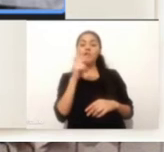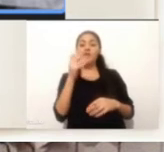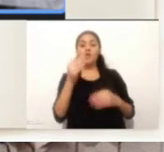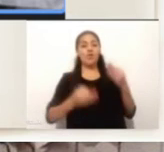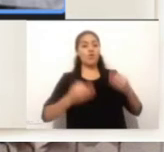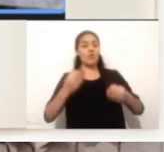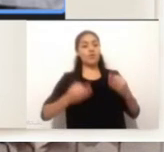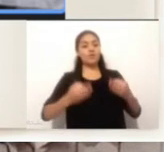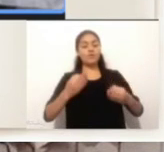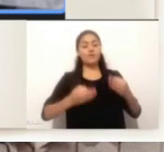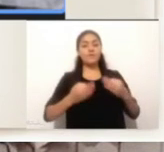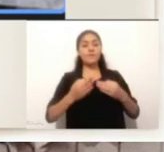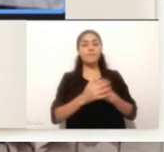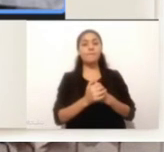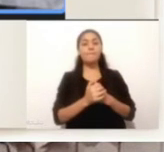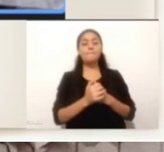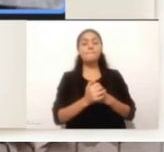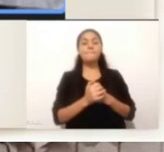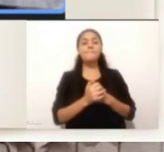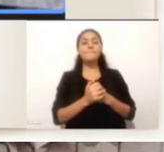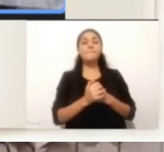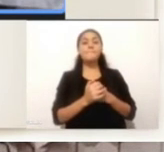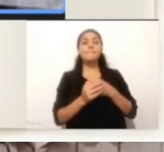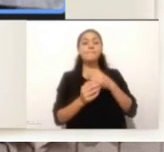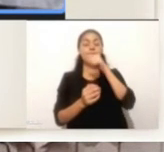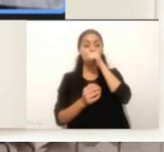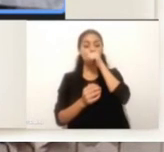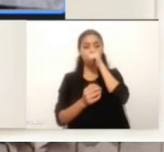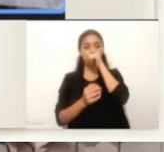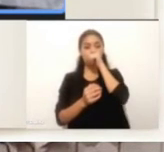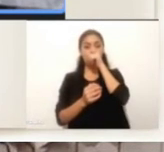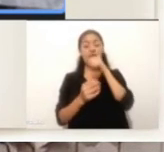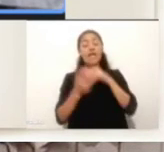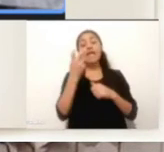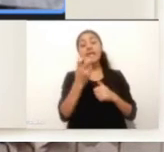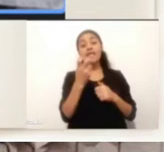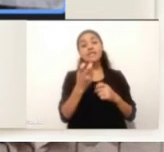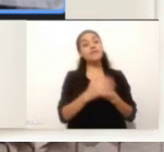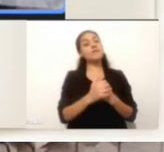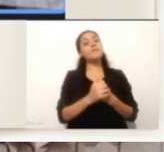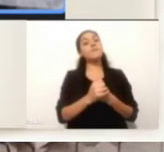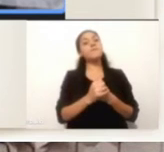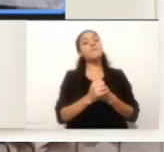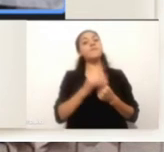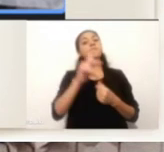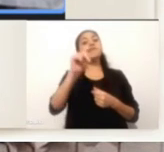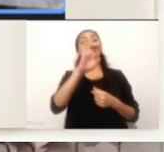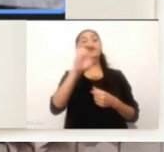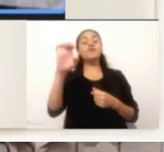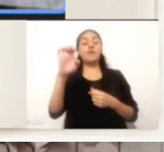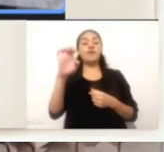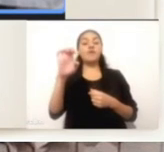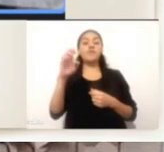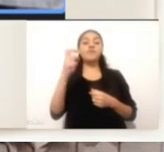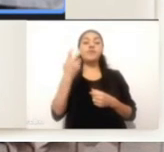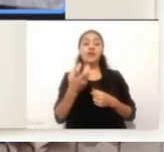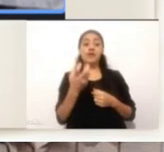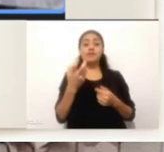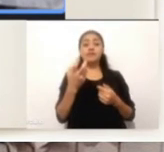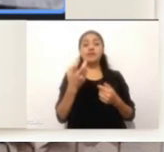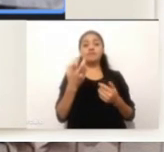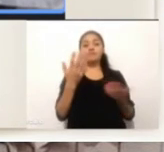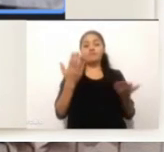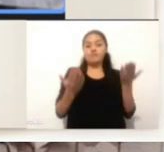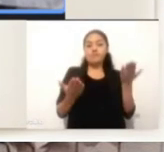La judicialización de la política coloca a este tribunal como un equilibrio que brinde certeza e